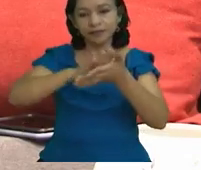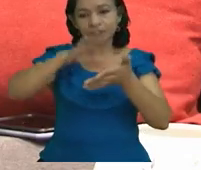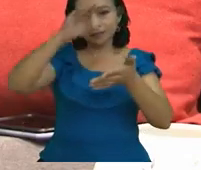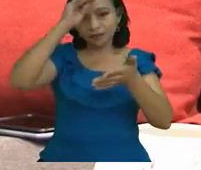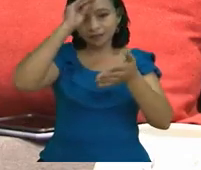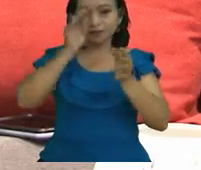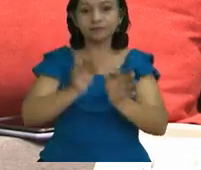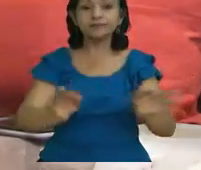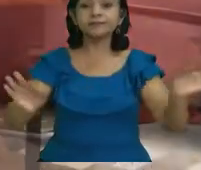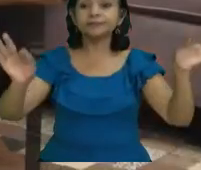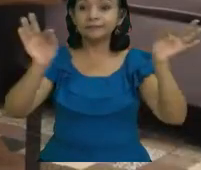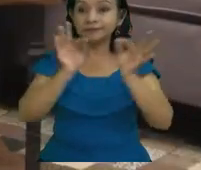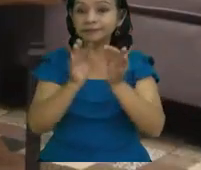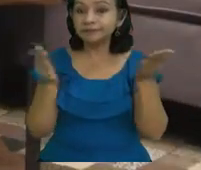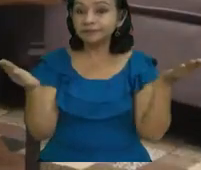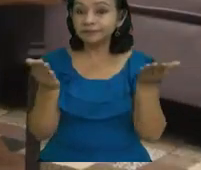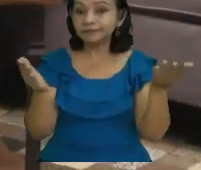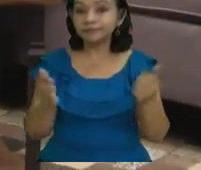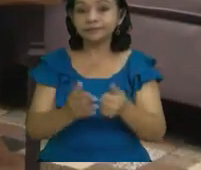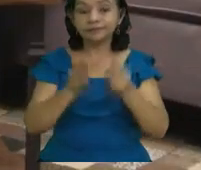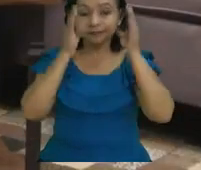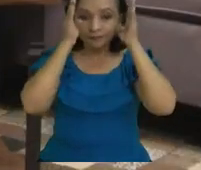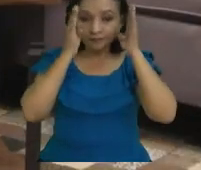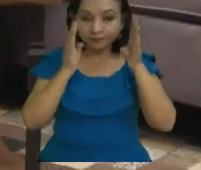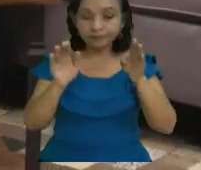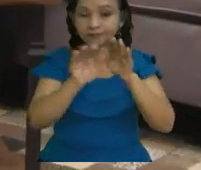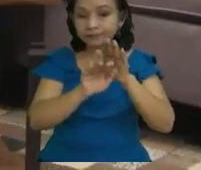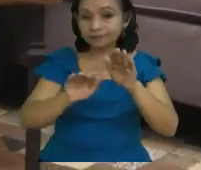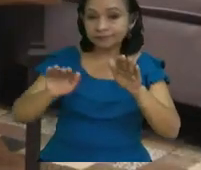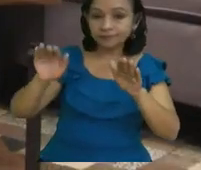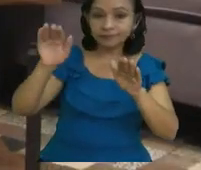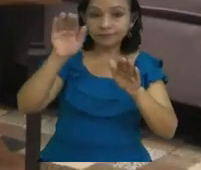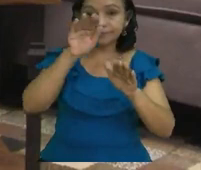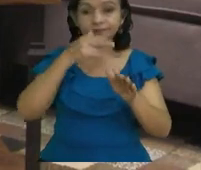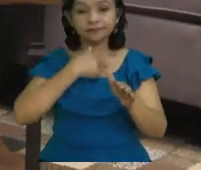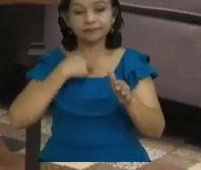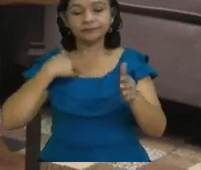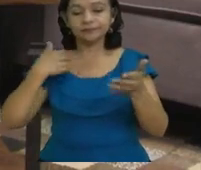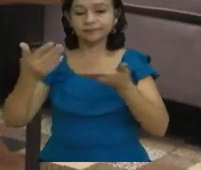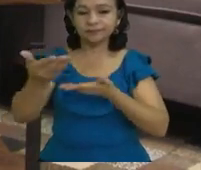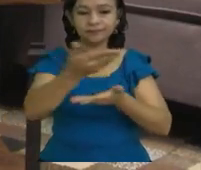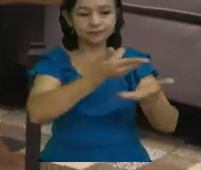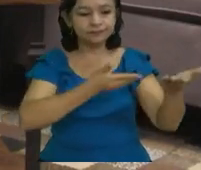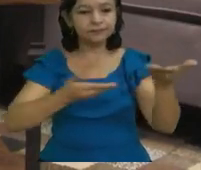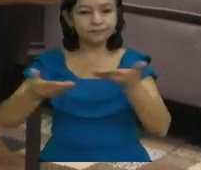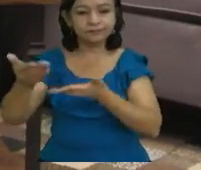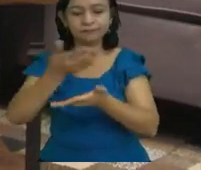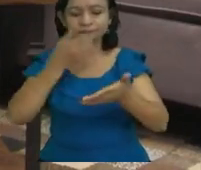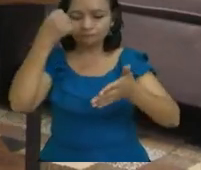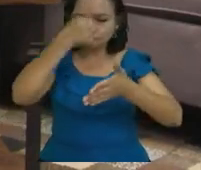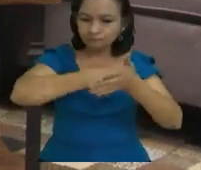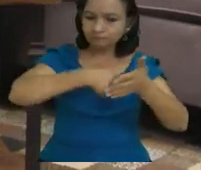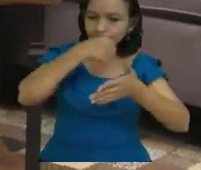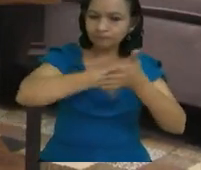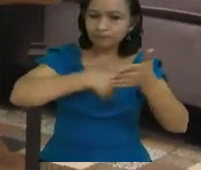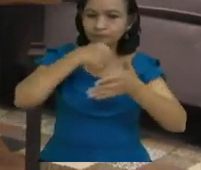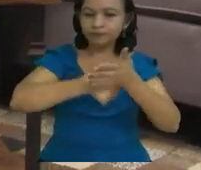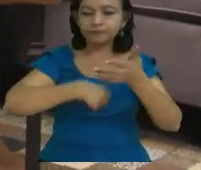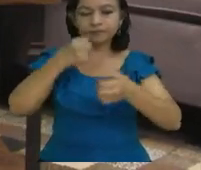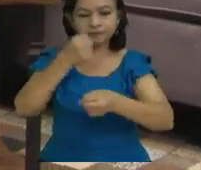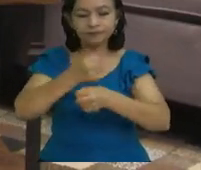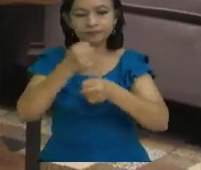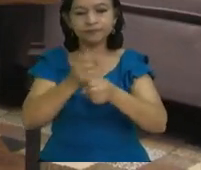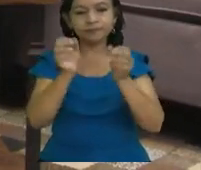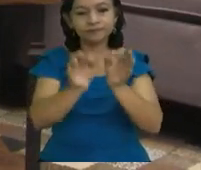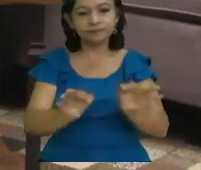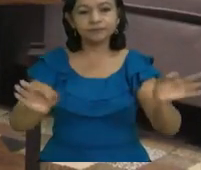es la clave de todo. Entonces, nos enfocamos mucho en estar compartiendo, en estar fortaleciendo ese eslabón importante